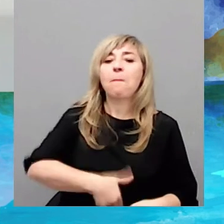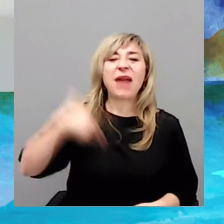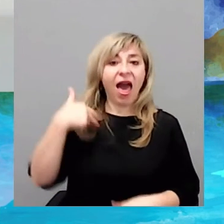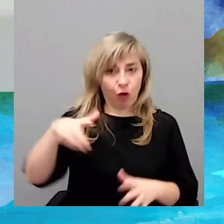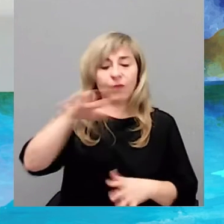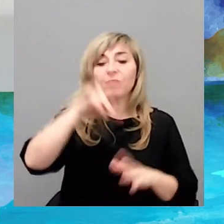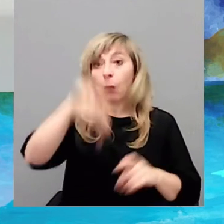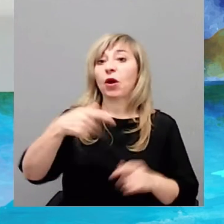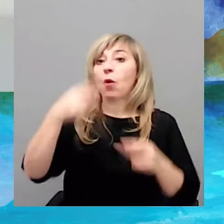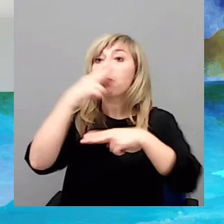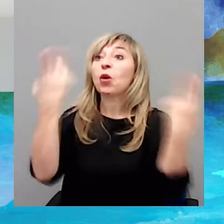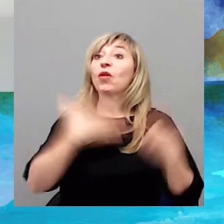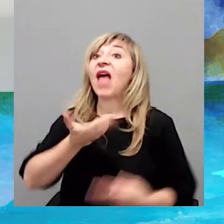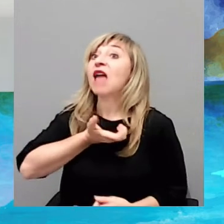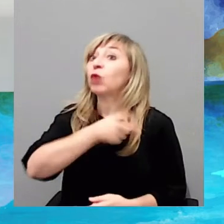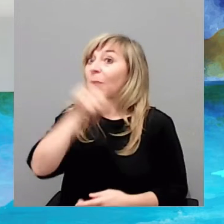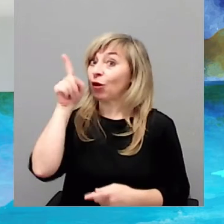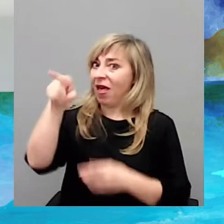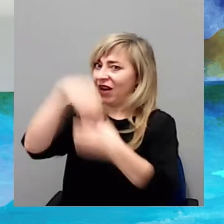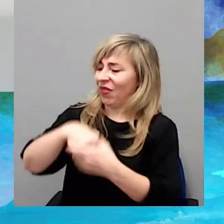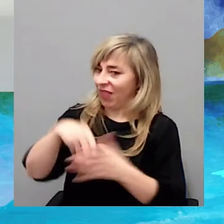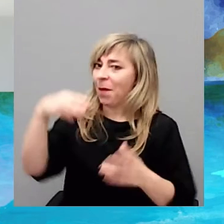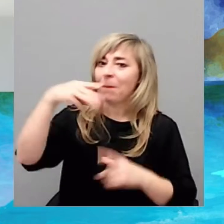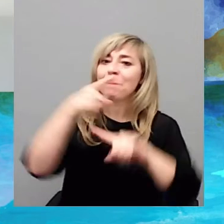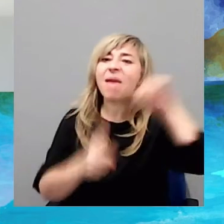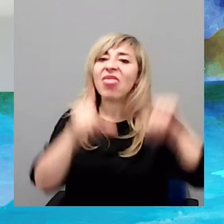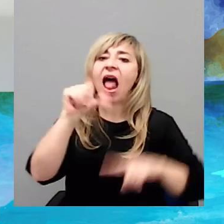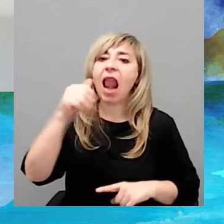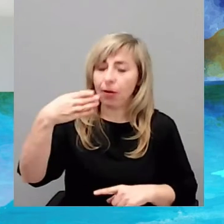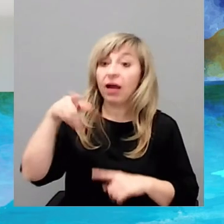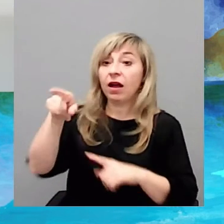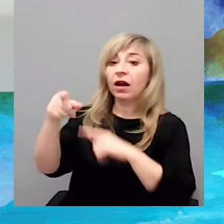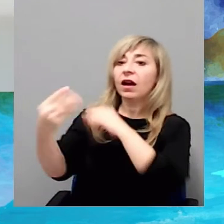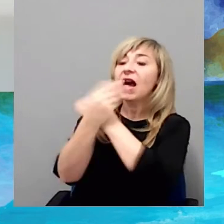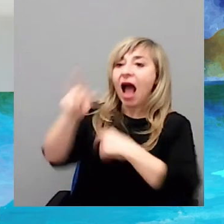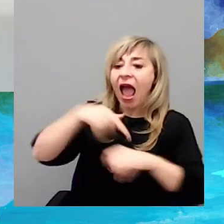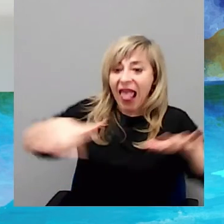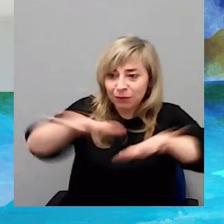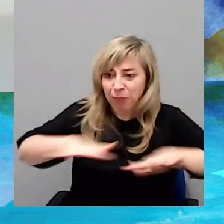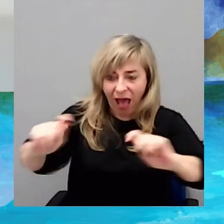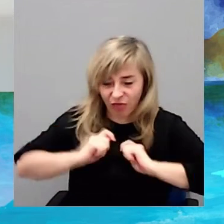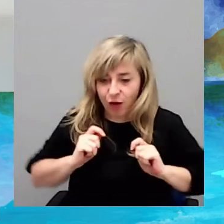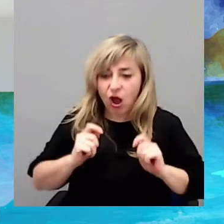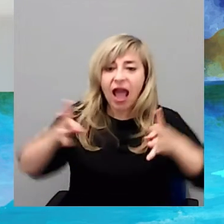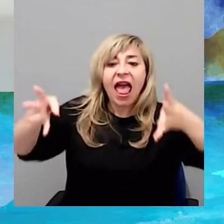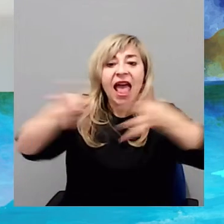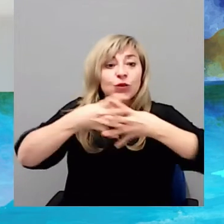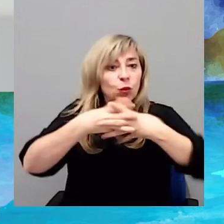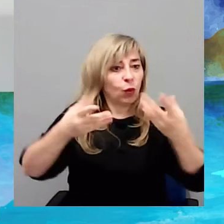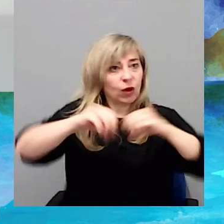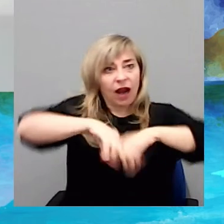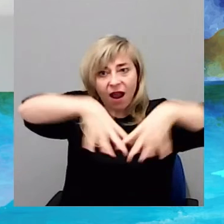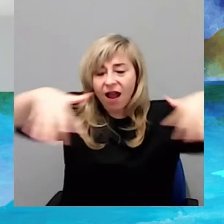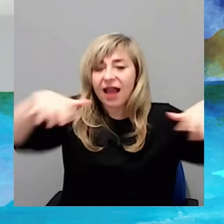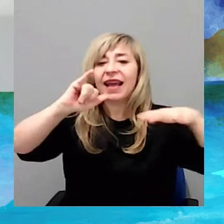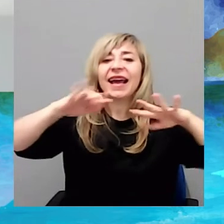Ayuntamiento de Prado Madrid, in Madrid, donde hemos tenido la suerte de so tener Madrid's espacio e infraestructura y una red. municipality. un poco de presupuesto para talleres We've been able públicos